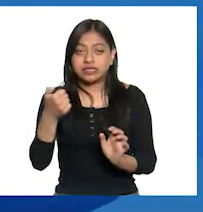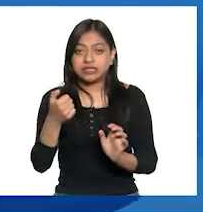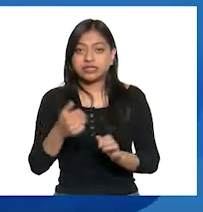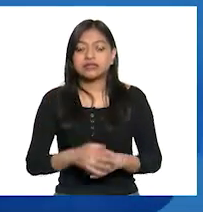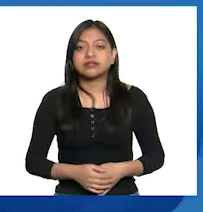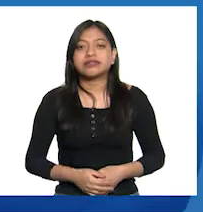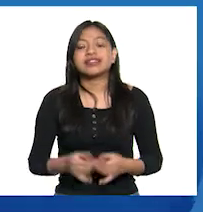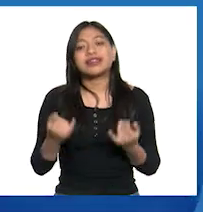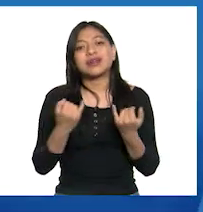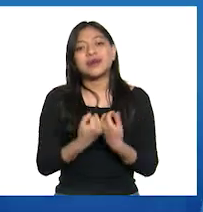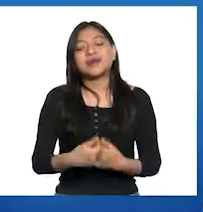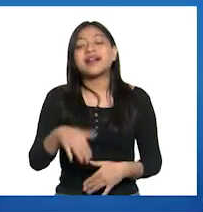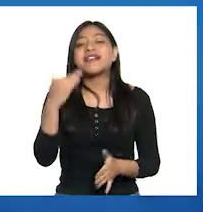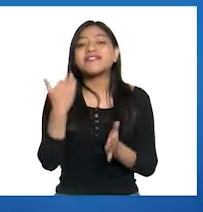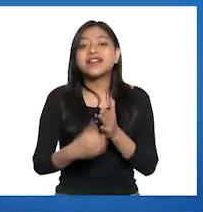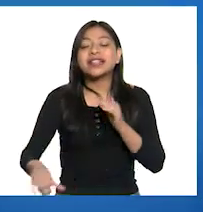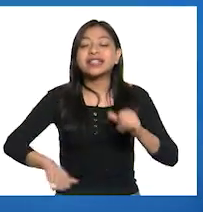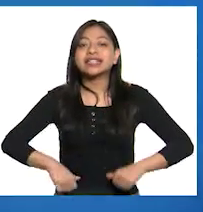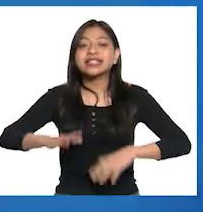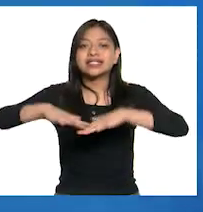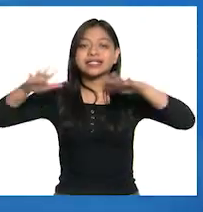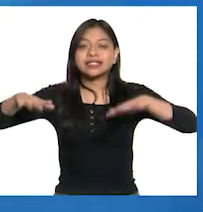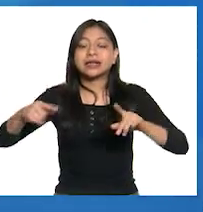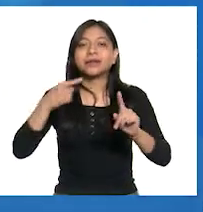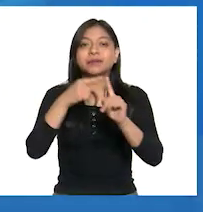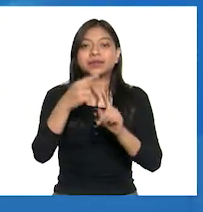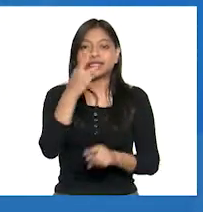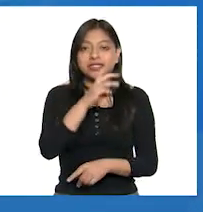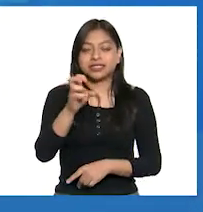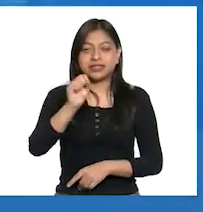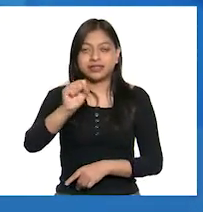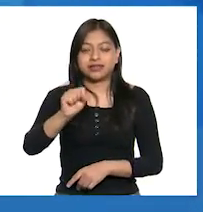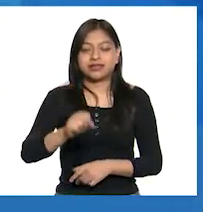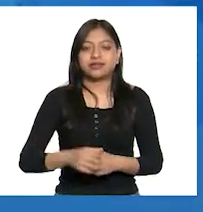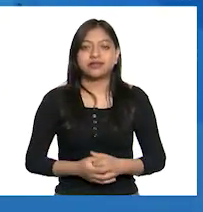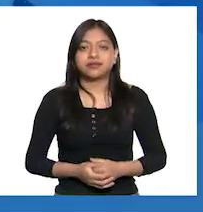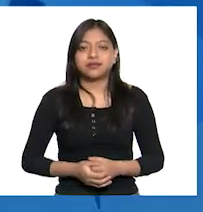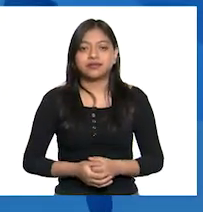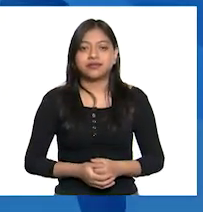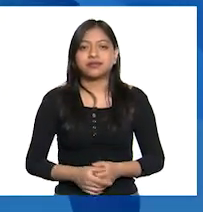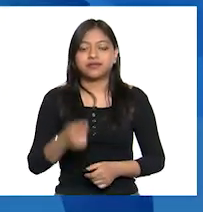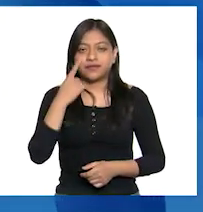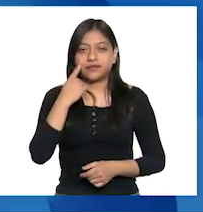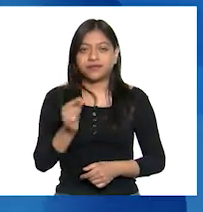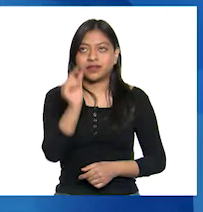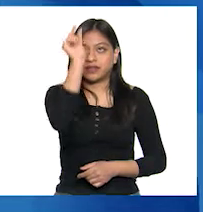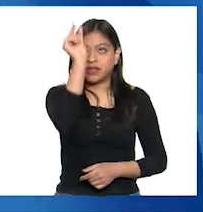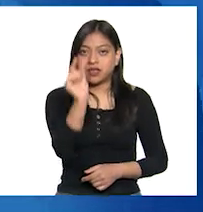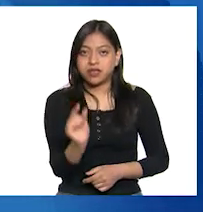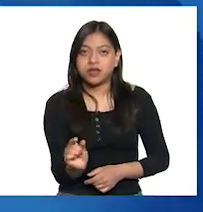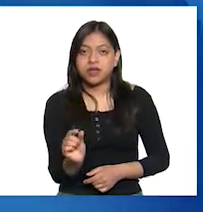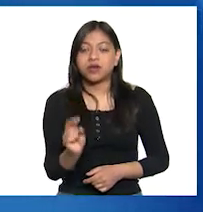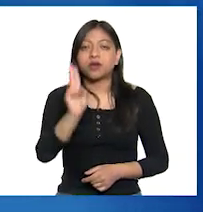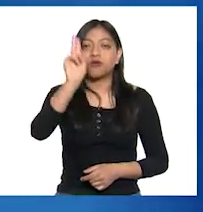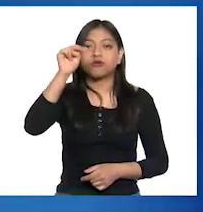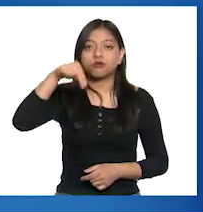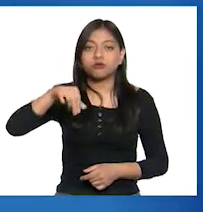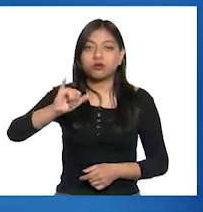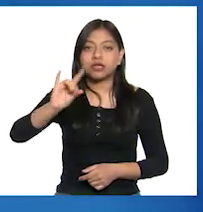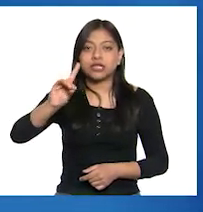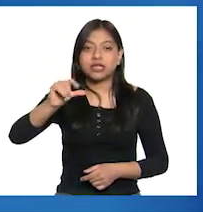las actividades acuáticas que son 360. Empezamos con las unidades y nos da